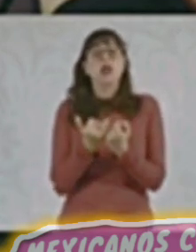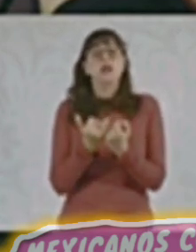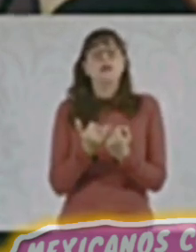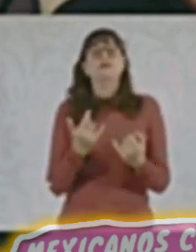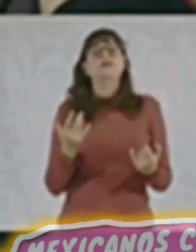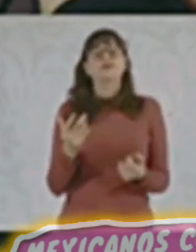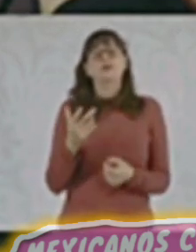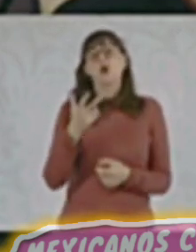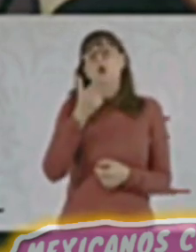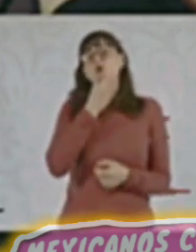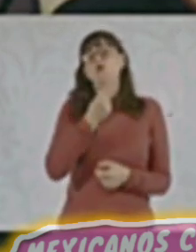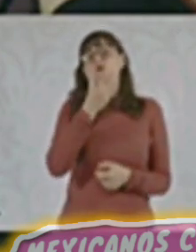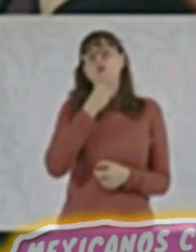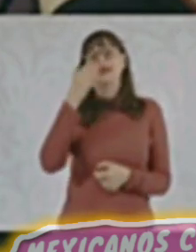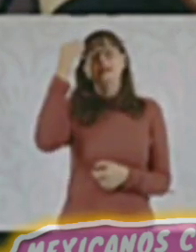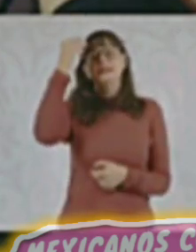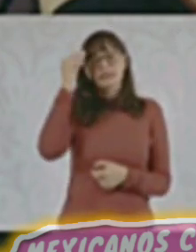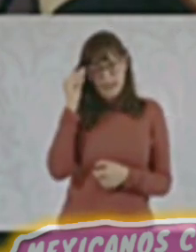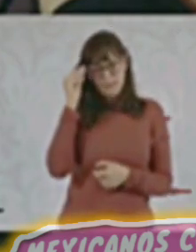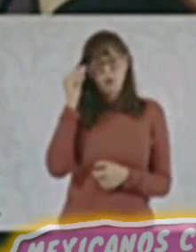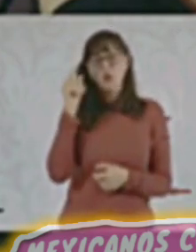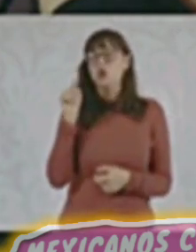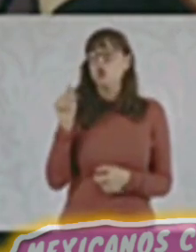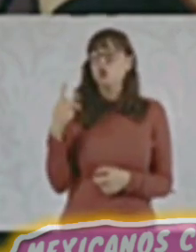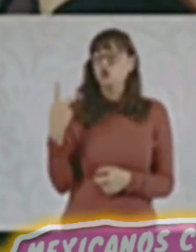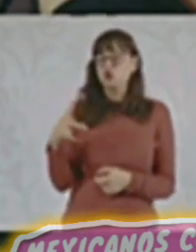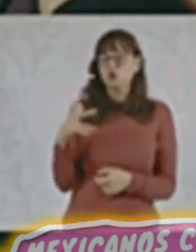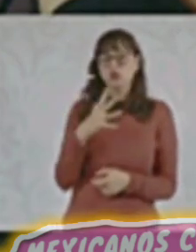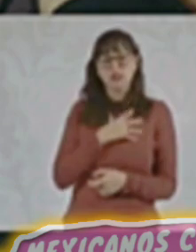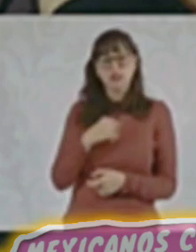están siendo, al parecer, sometidos a un proceso de